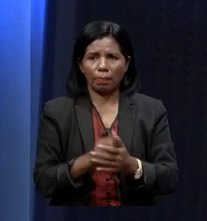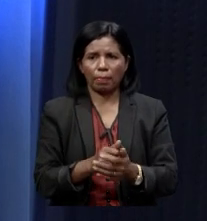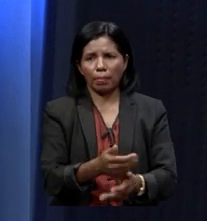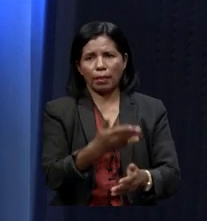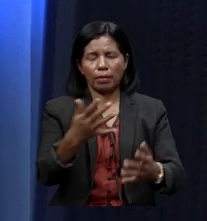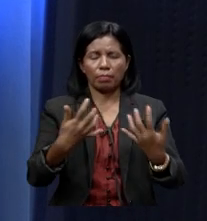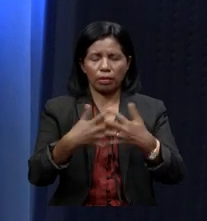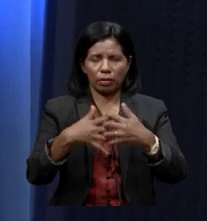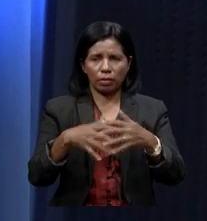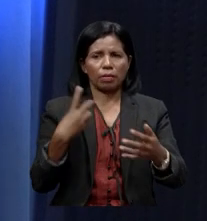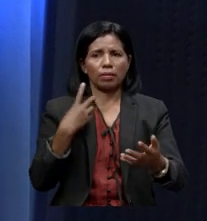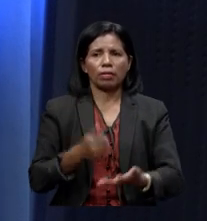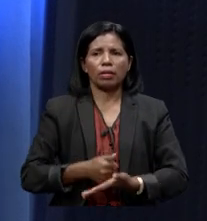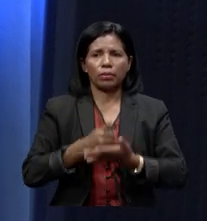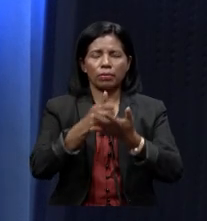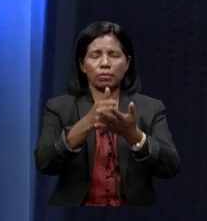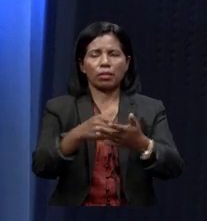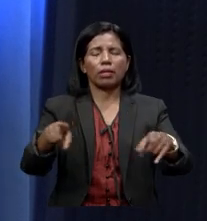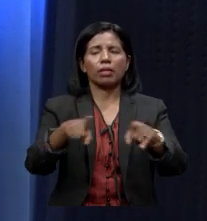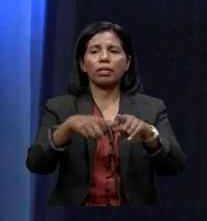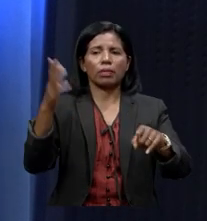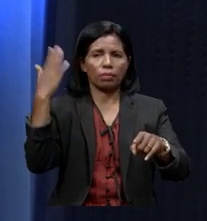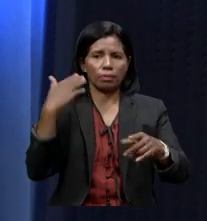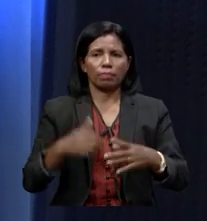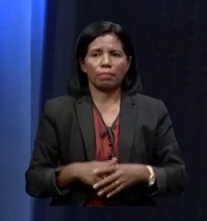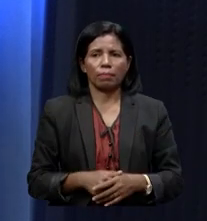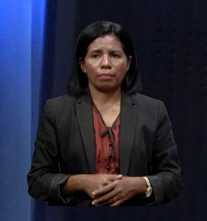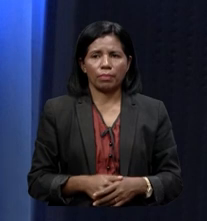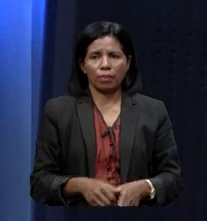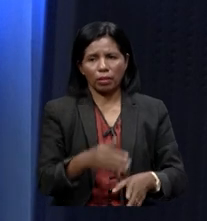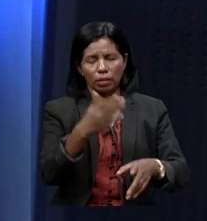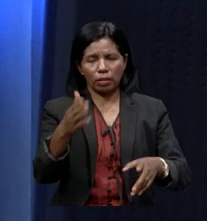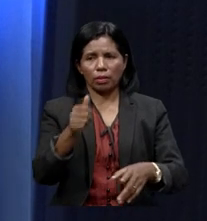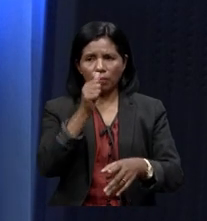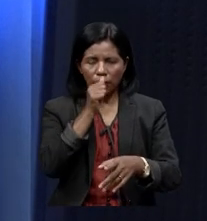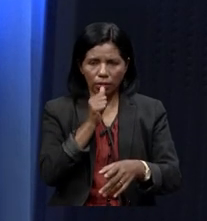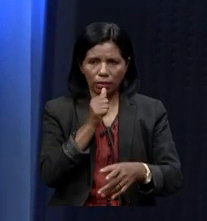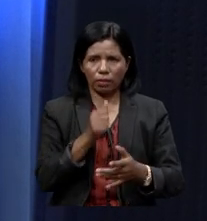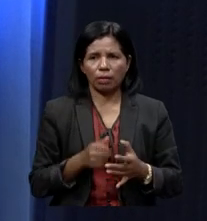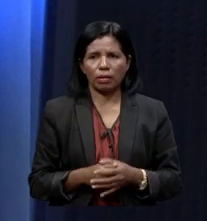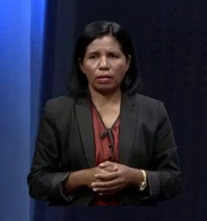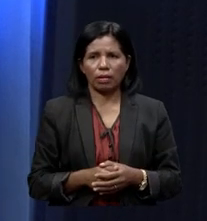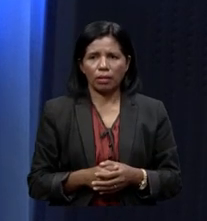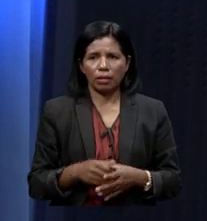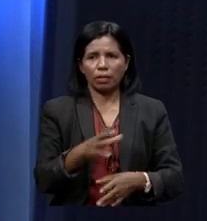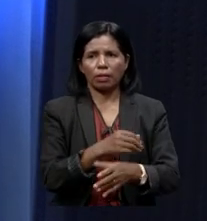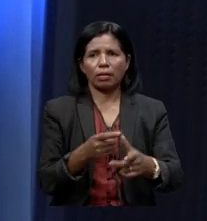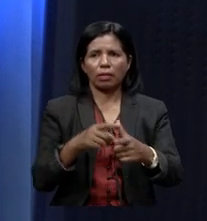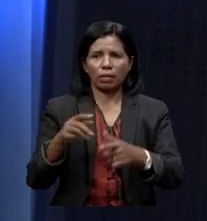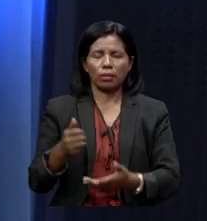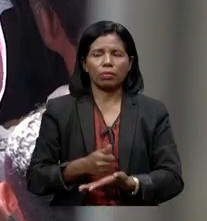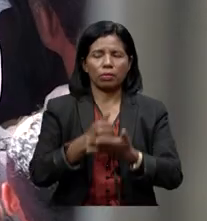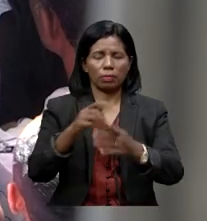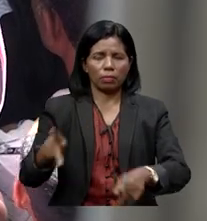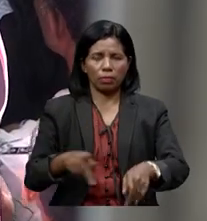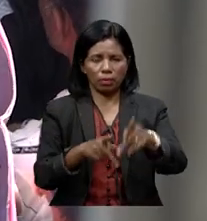firwa dia kona amsa tenin normal plaza ulu. Nega y me tengo paciencia. Ya atendimiento público ba ema